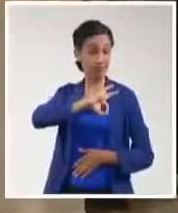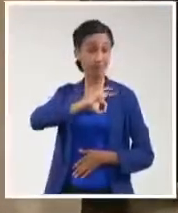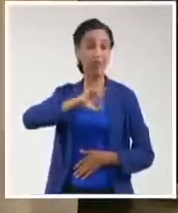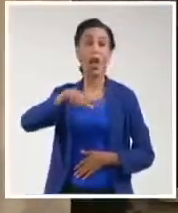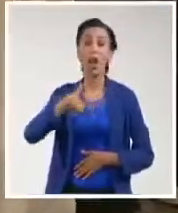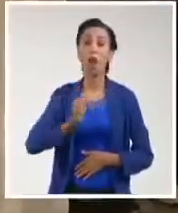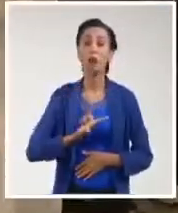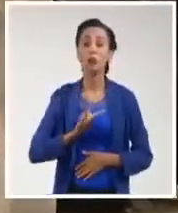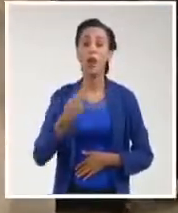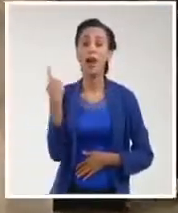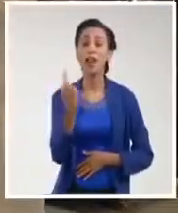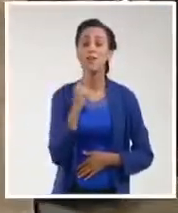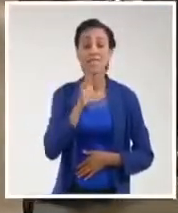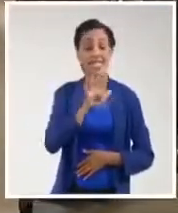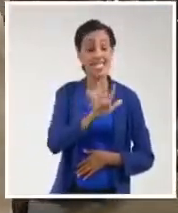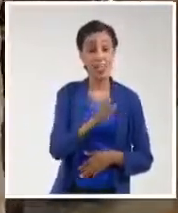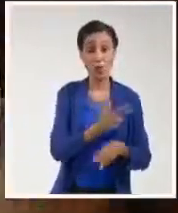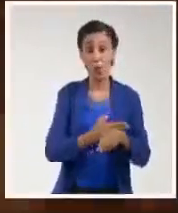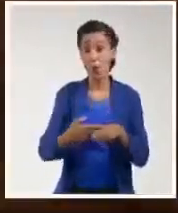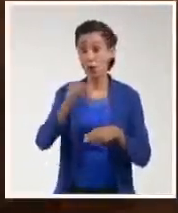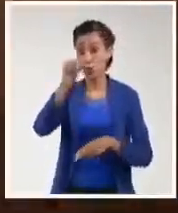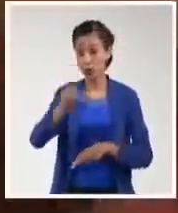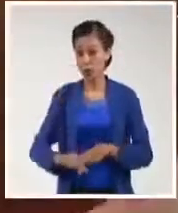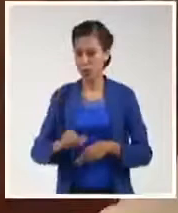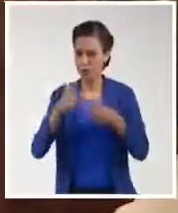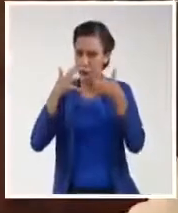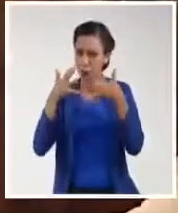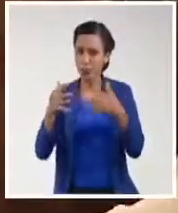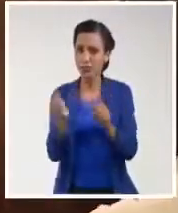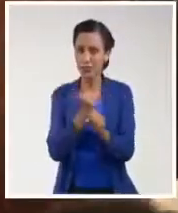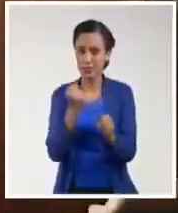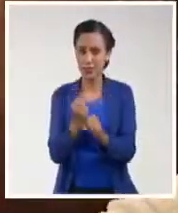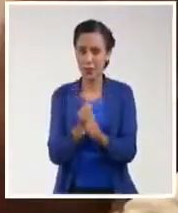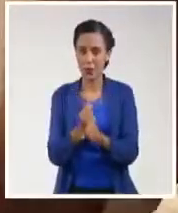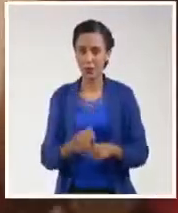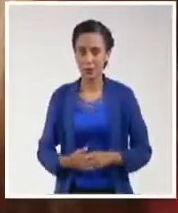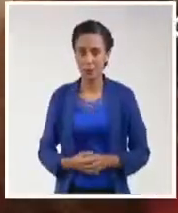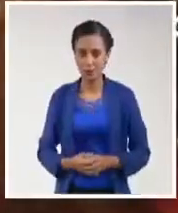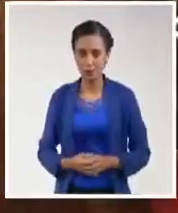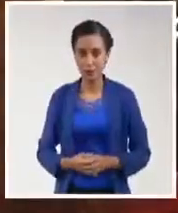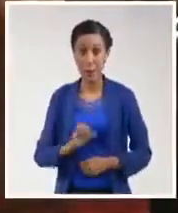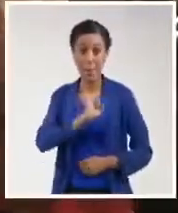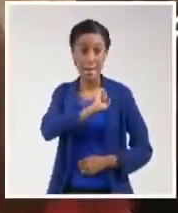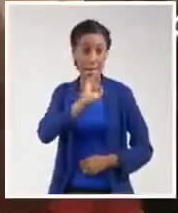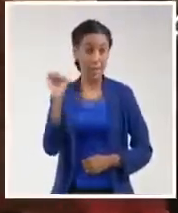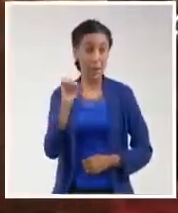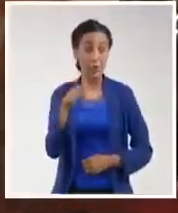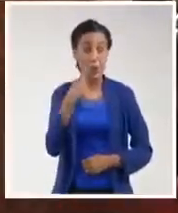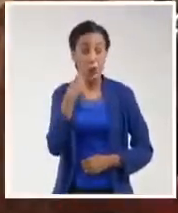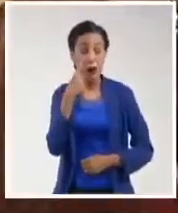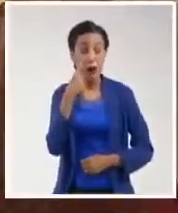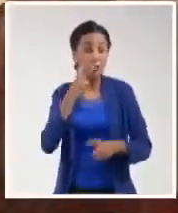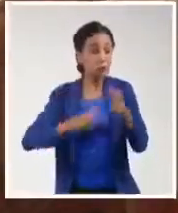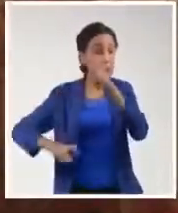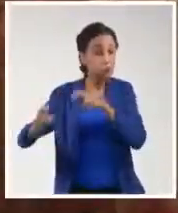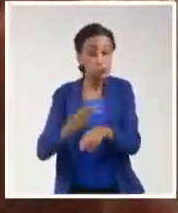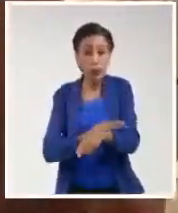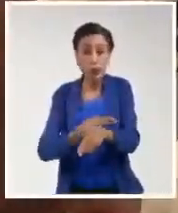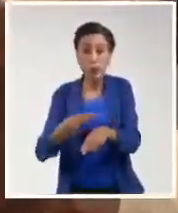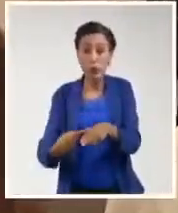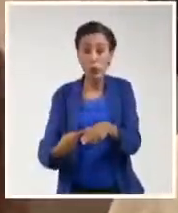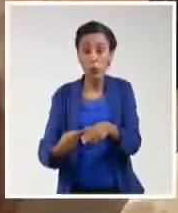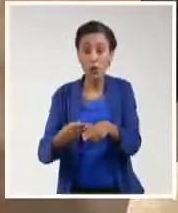nacional a 5 historiadores destacados. El premio de la crítica histórica José Luciano Franco Ferrán